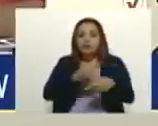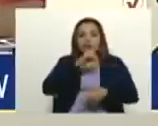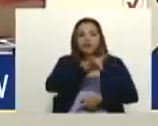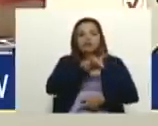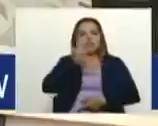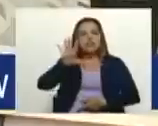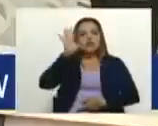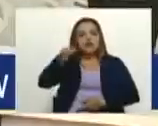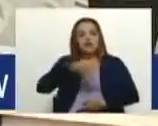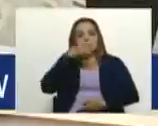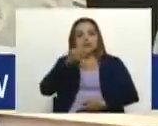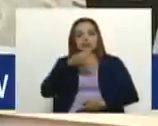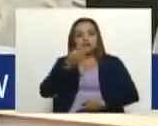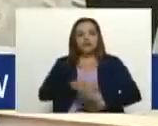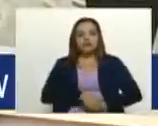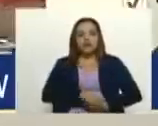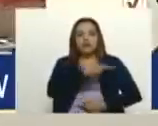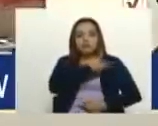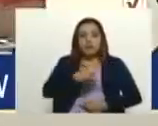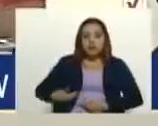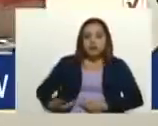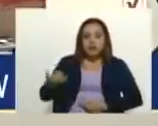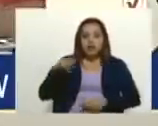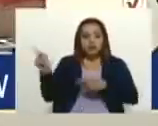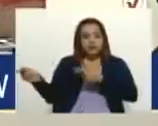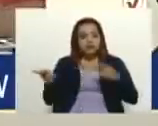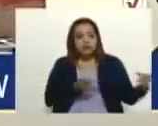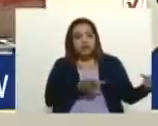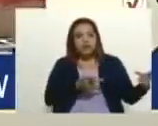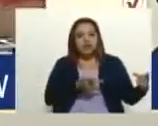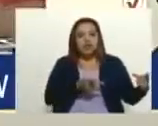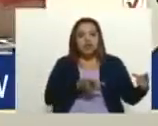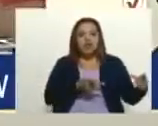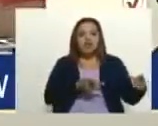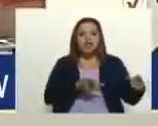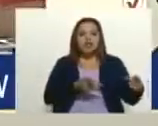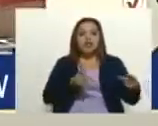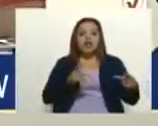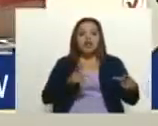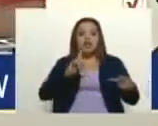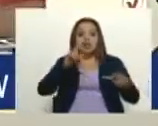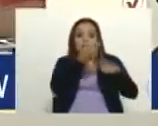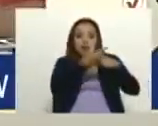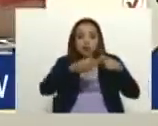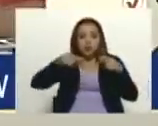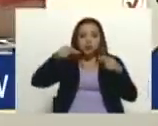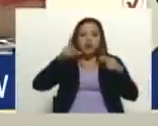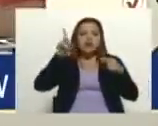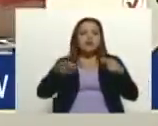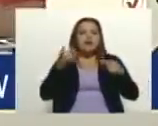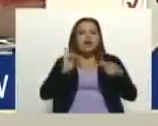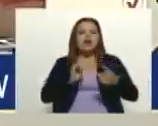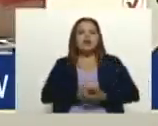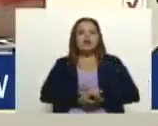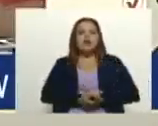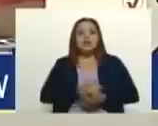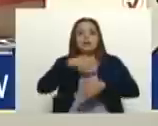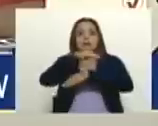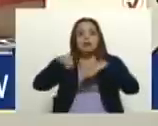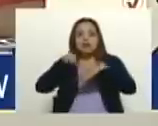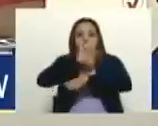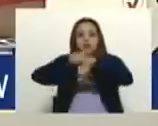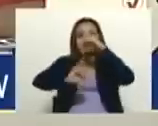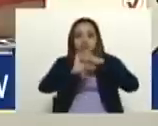tarde. El presidente recibió al presidente de Guinea-Bissau, recibió al ministro de Defensa de Colombia, que estuvo reunido con